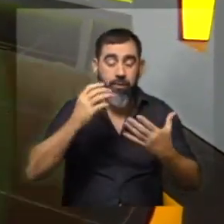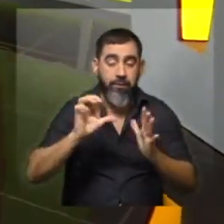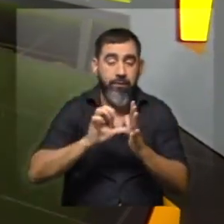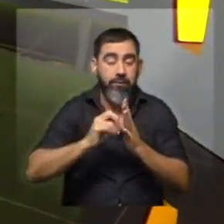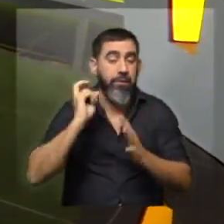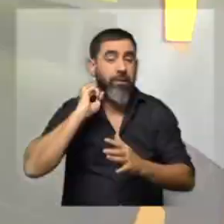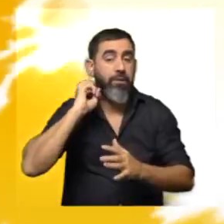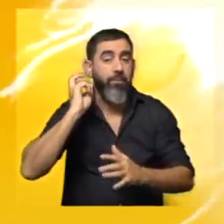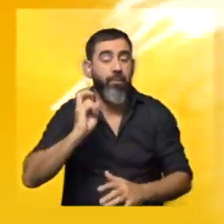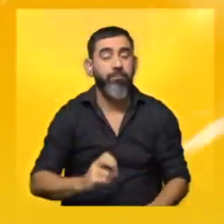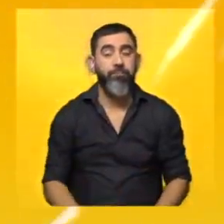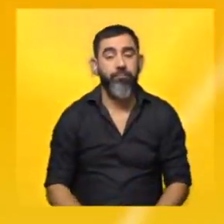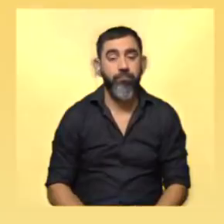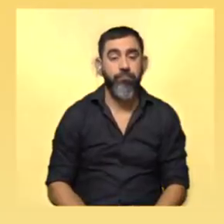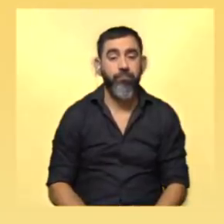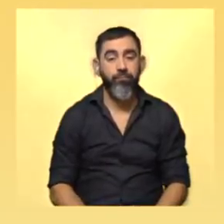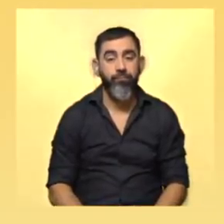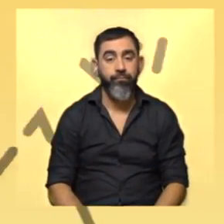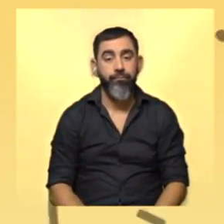nervioso.